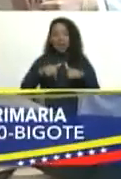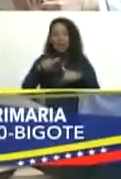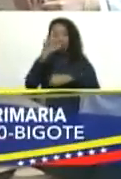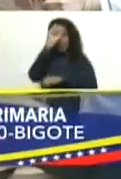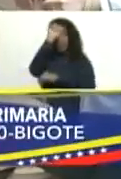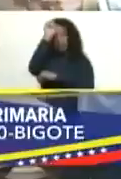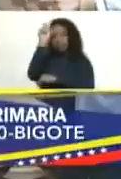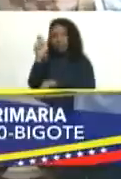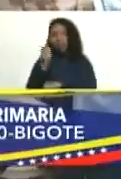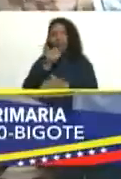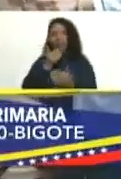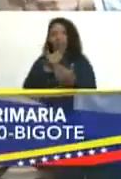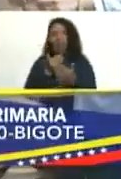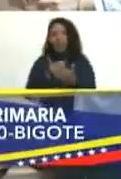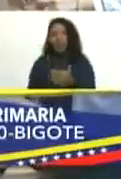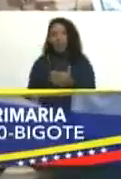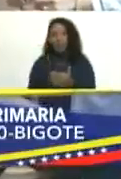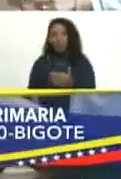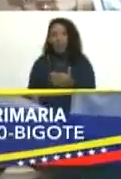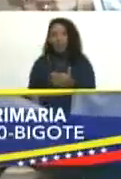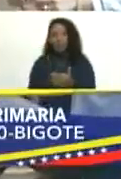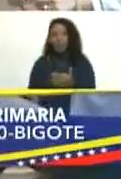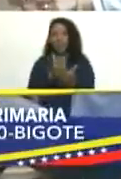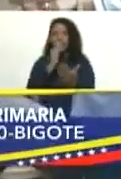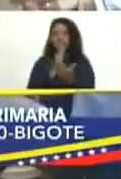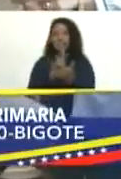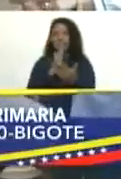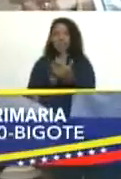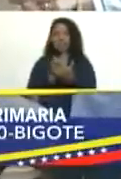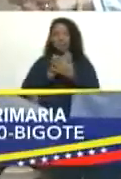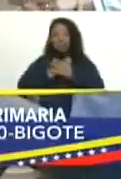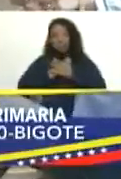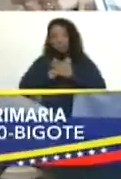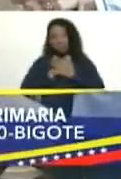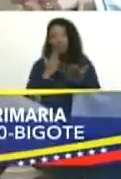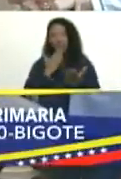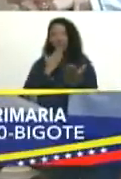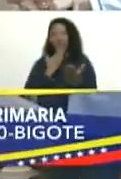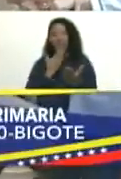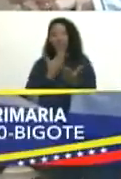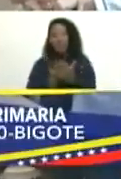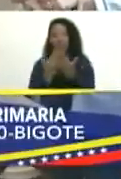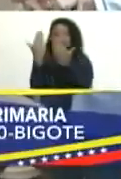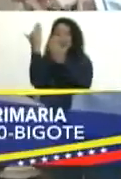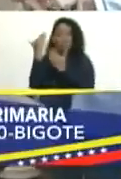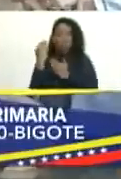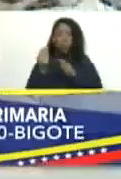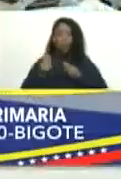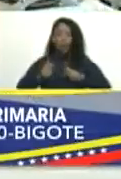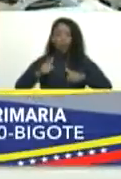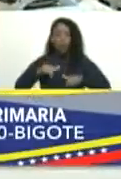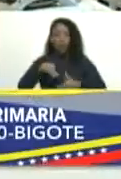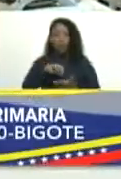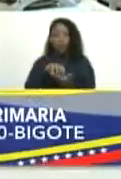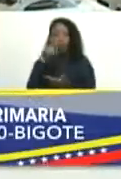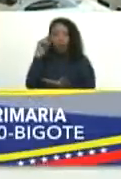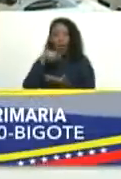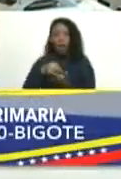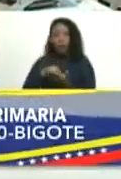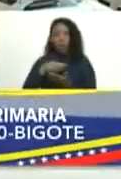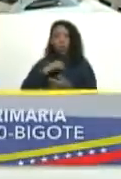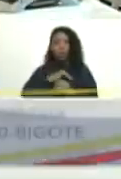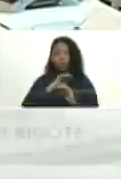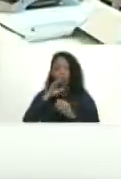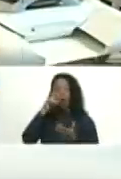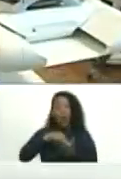le agradece y le va a estar siempre, siempre agradecido por todo el apoyo que usted nos ha dado. Cuente con Carabobo, presidente, para